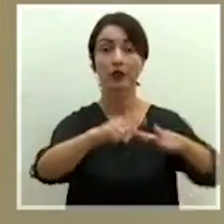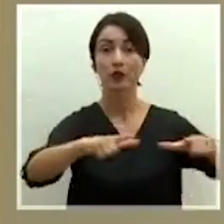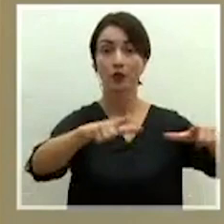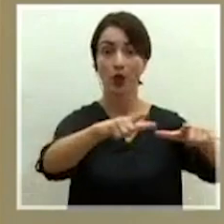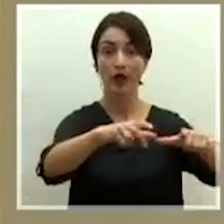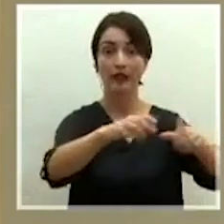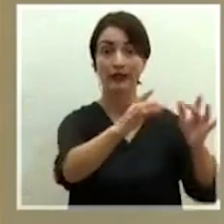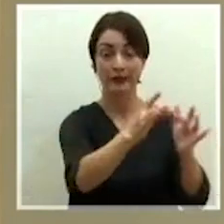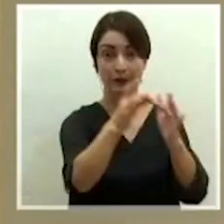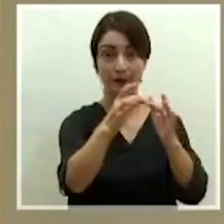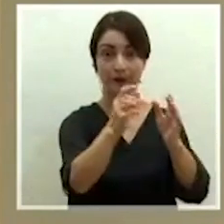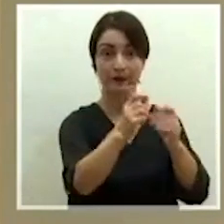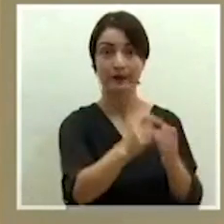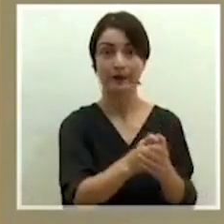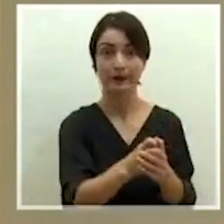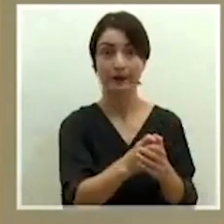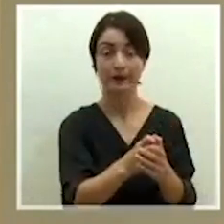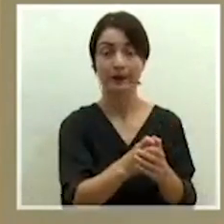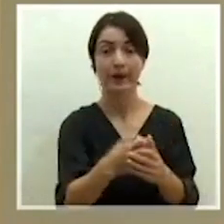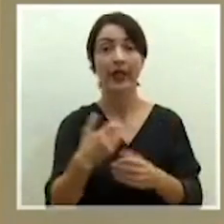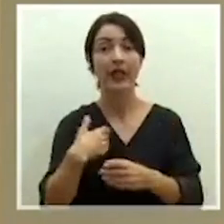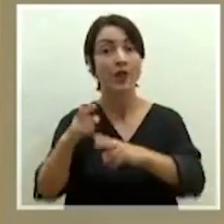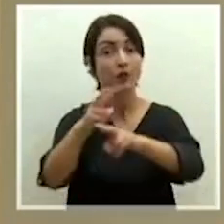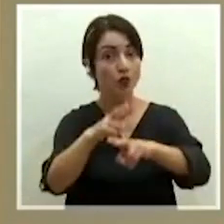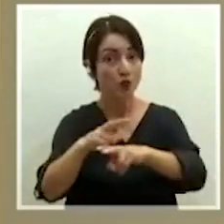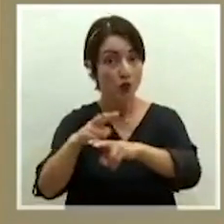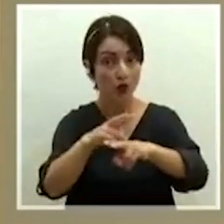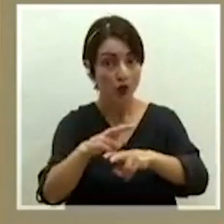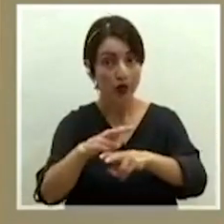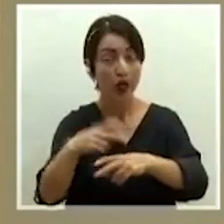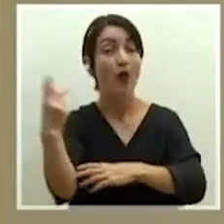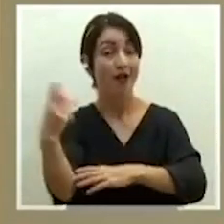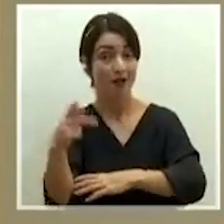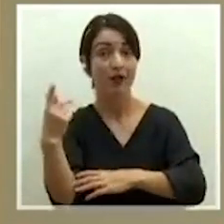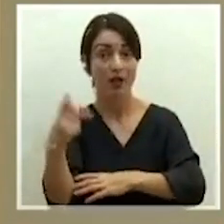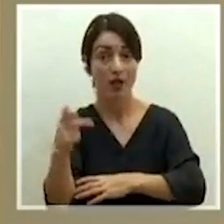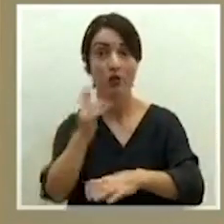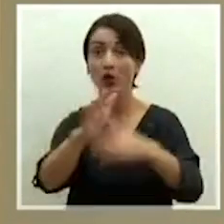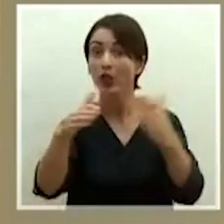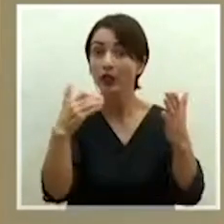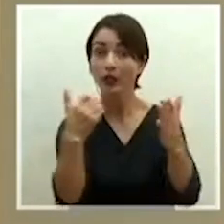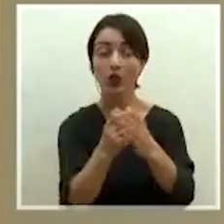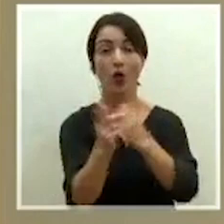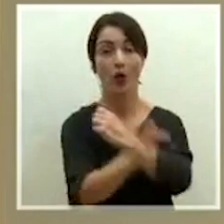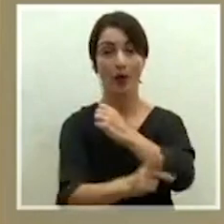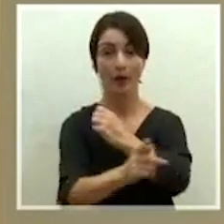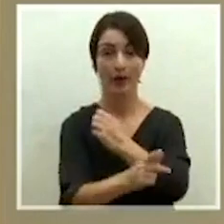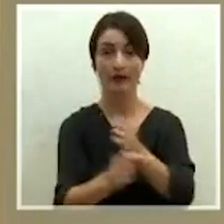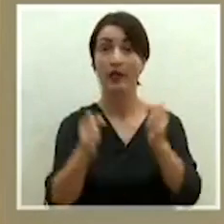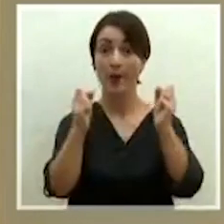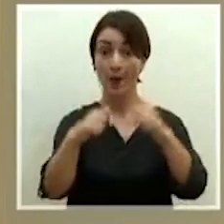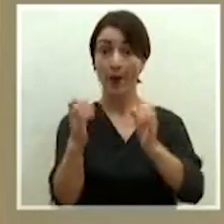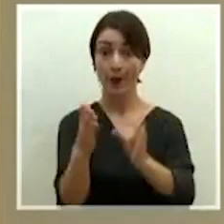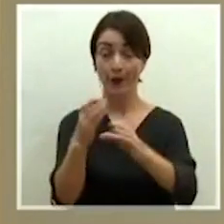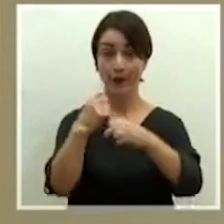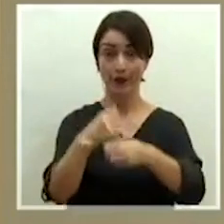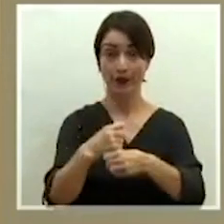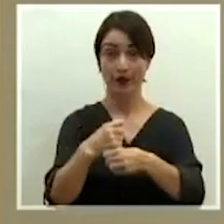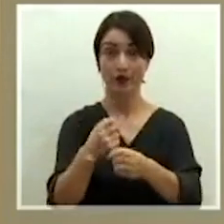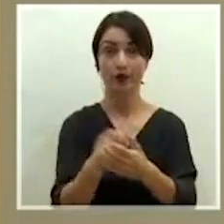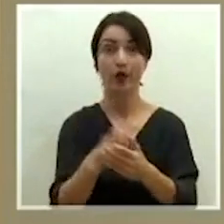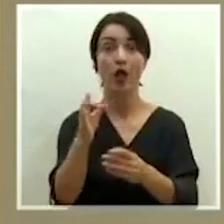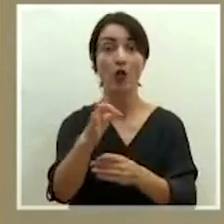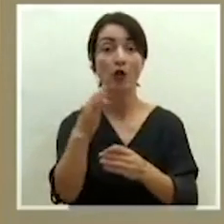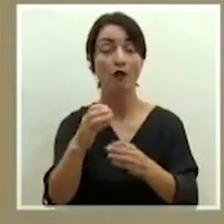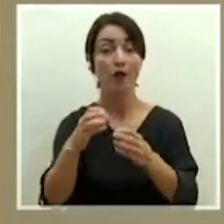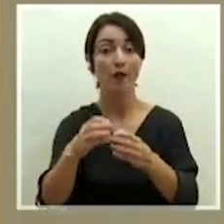prioritarias. Por lo tanto, tenemos monitoreado el riesgo de todo el país y podemos hacerlo estratificado por el